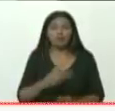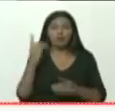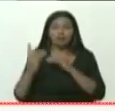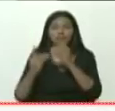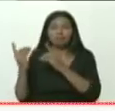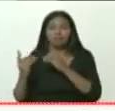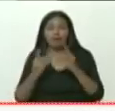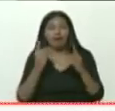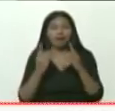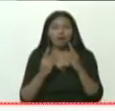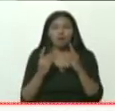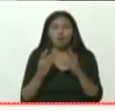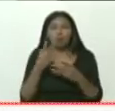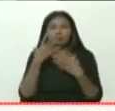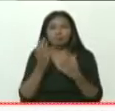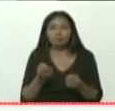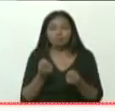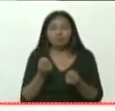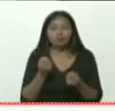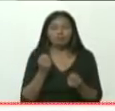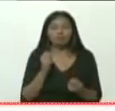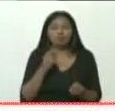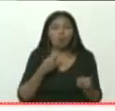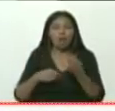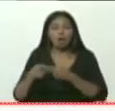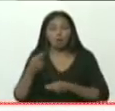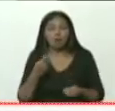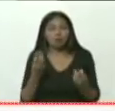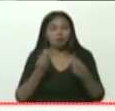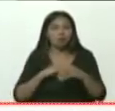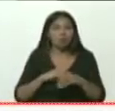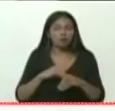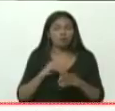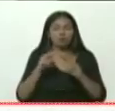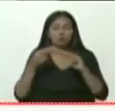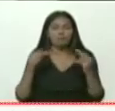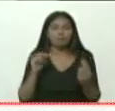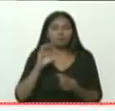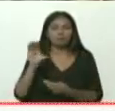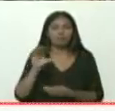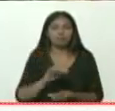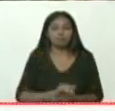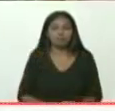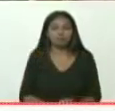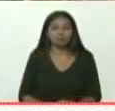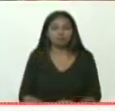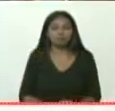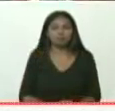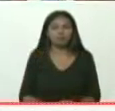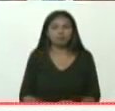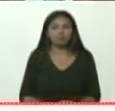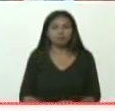diálogo, el entendimiento, la negociación, los acuerdos y la paz del país.